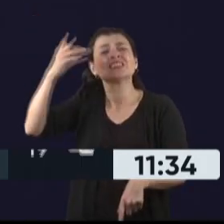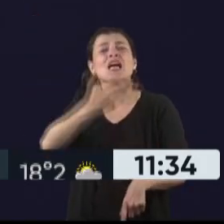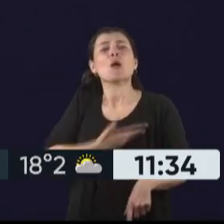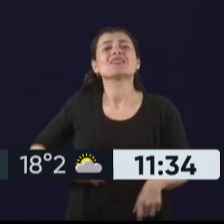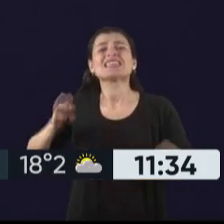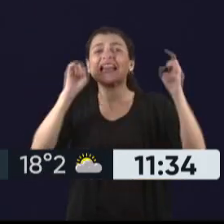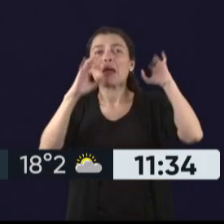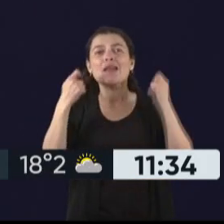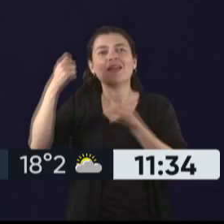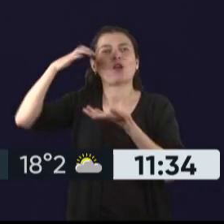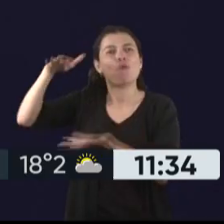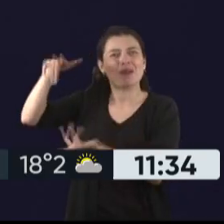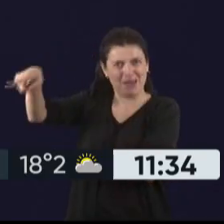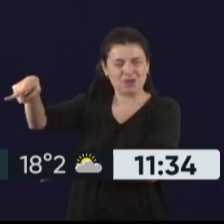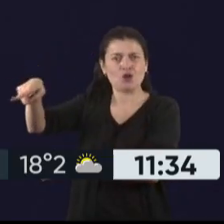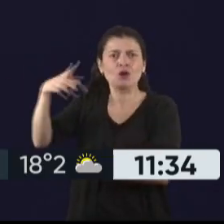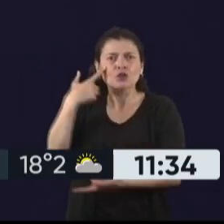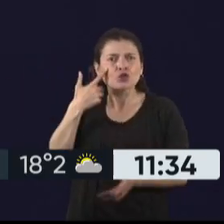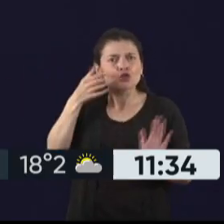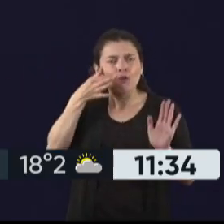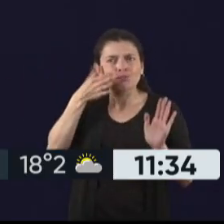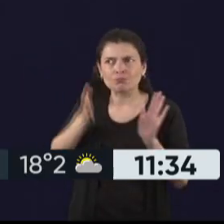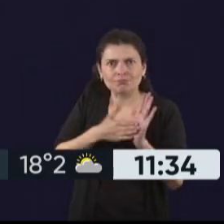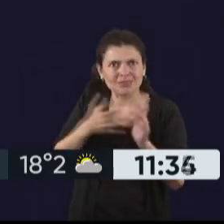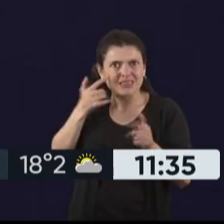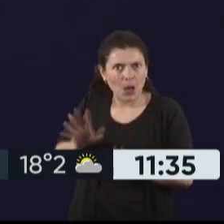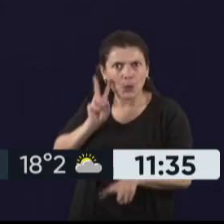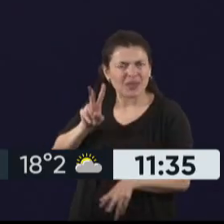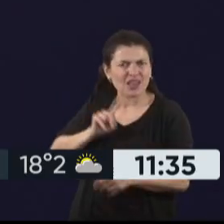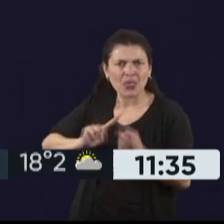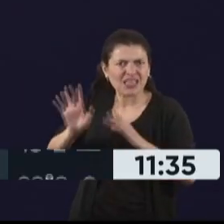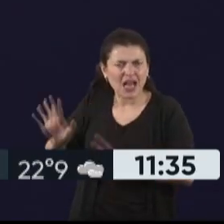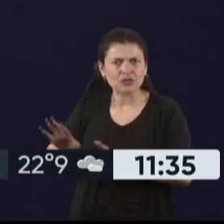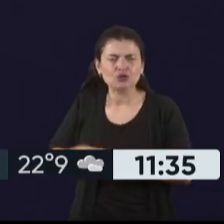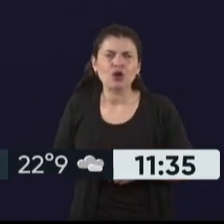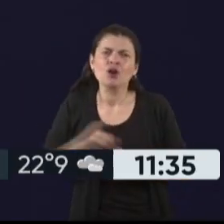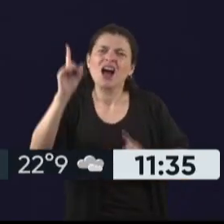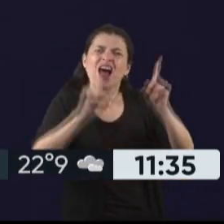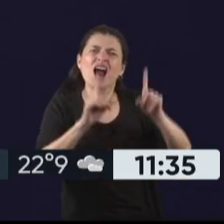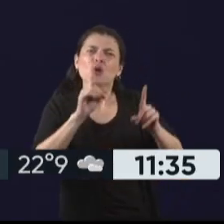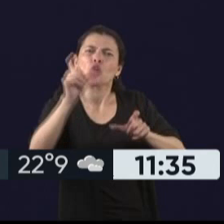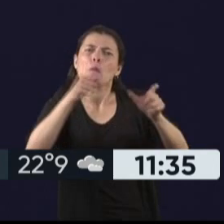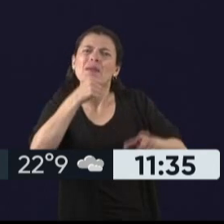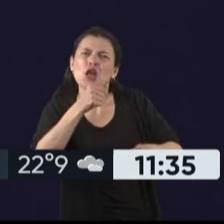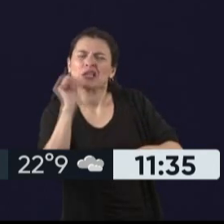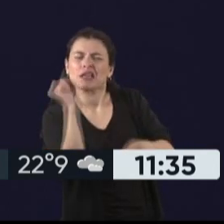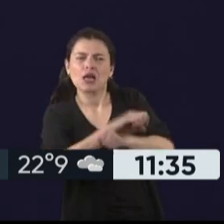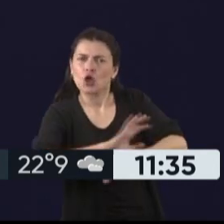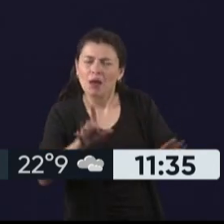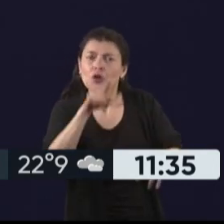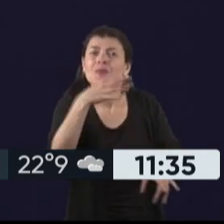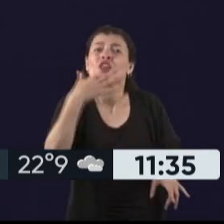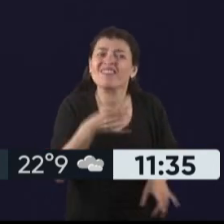Milei. Y cuando vos lo escuchás, búsquenlo, porque la verdad es que pocos medios le dieron relevancia, pero la verdad es que creo que fue lo más relevante de